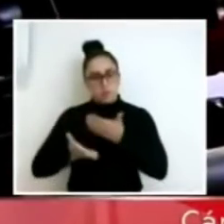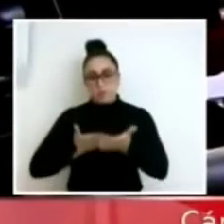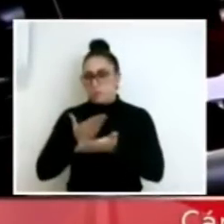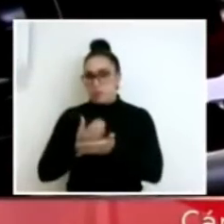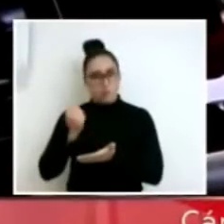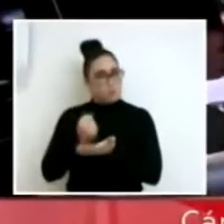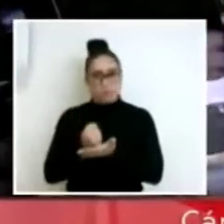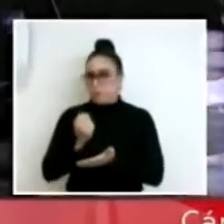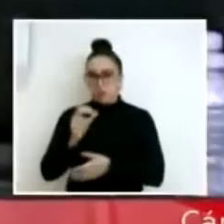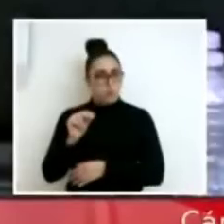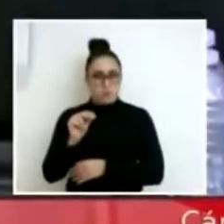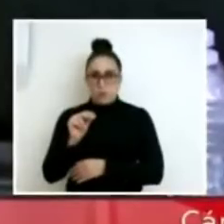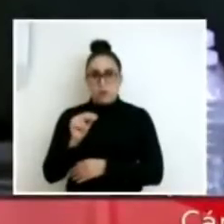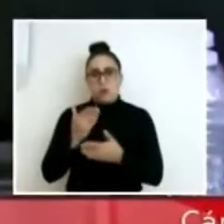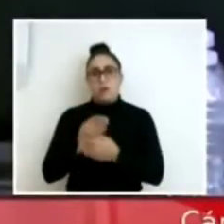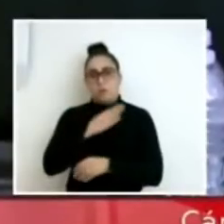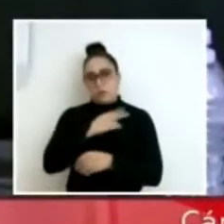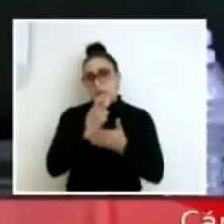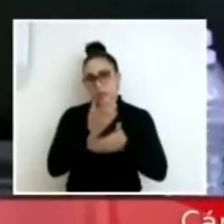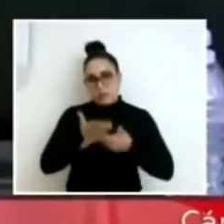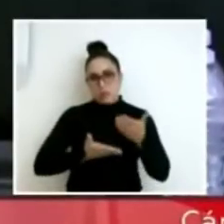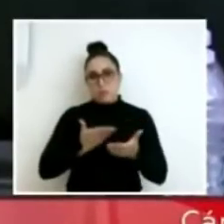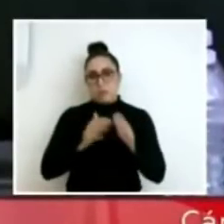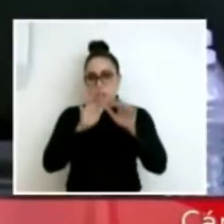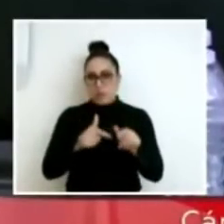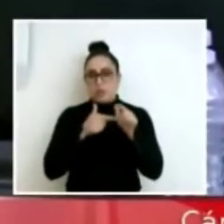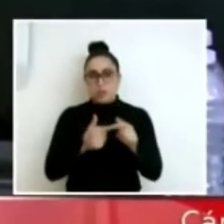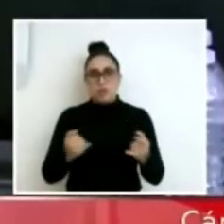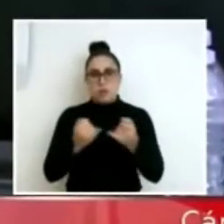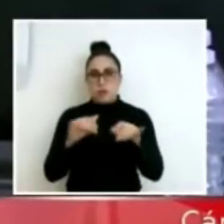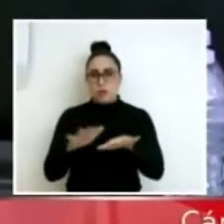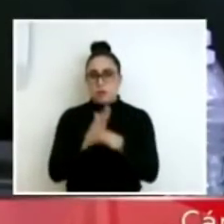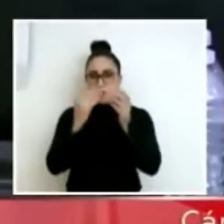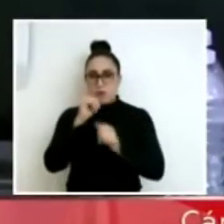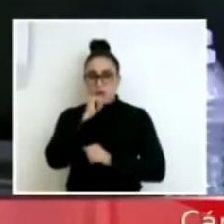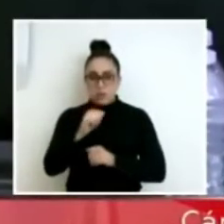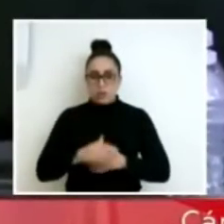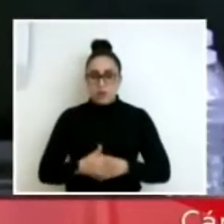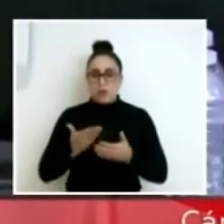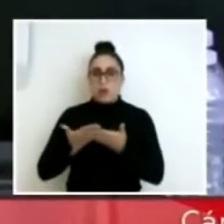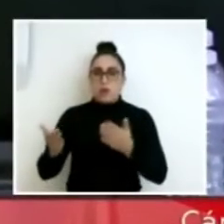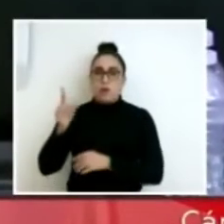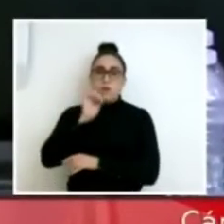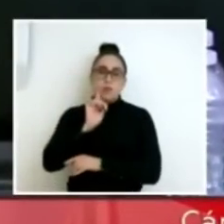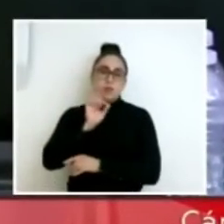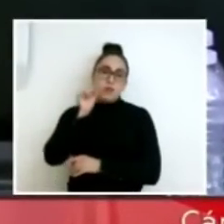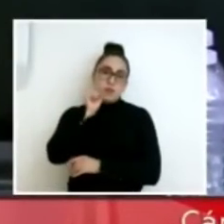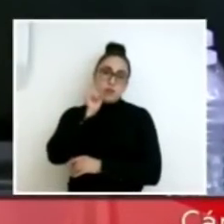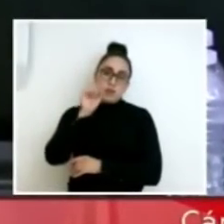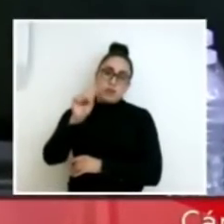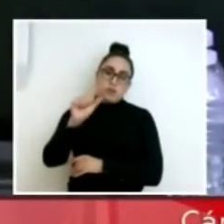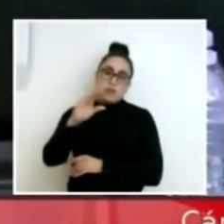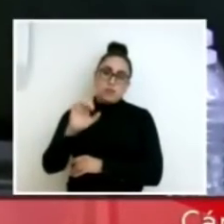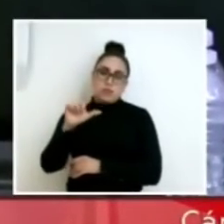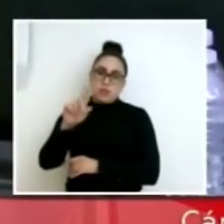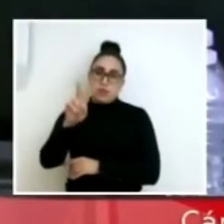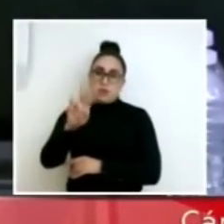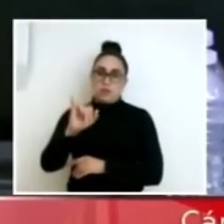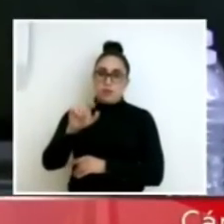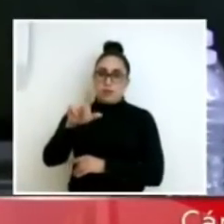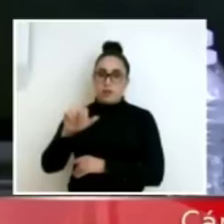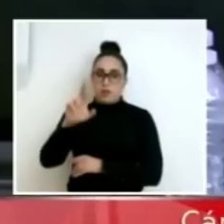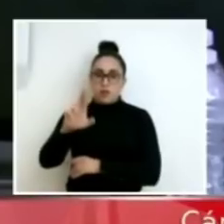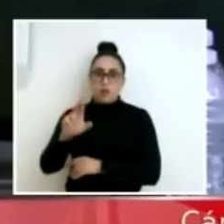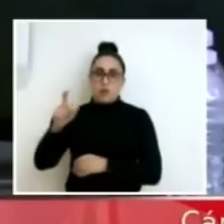propuesta, presidente. En consecuencia, el dictamen se mantiene en sus términos. Tiene el uso de la palabra la senadora Sácil de León Vilar, de